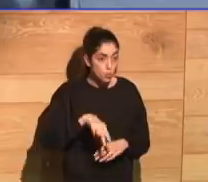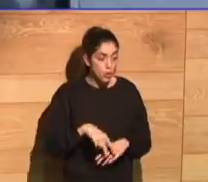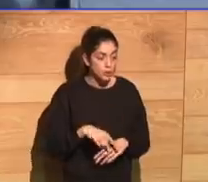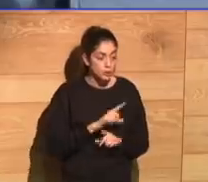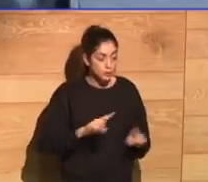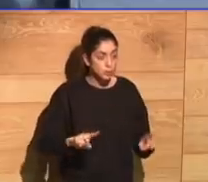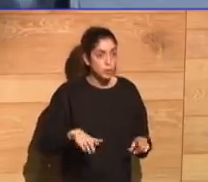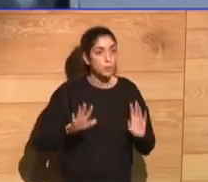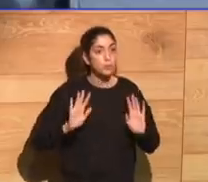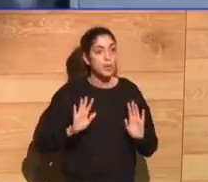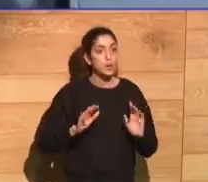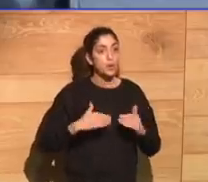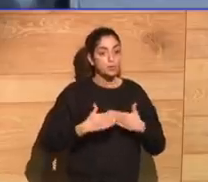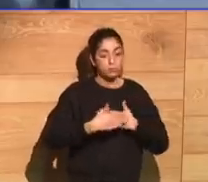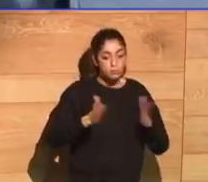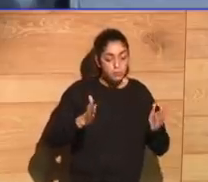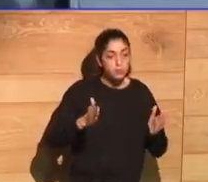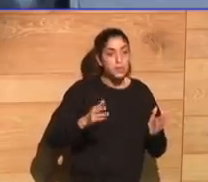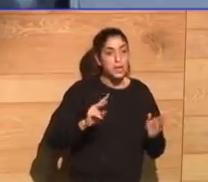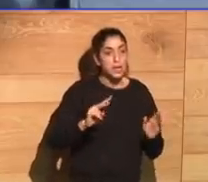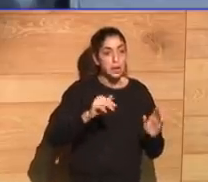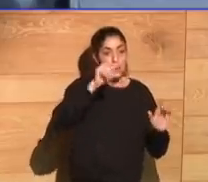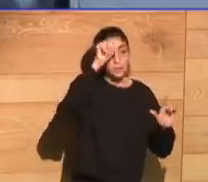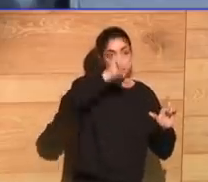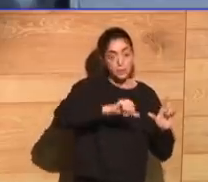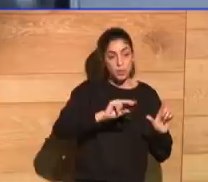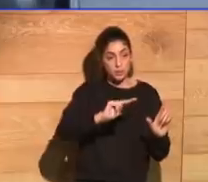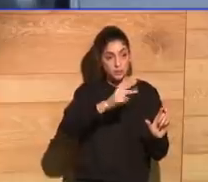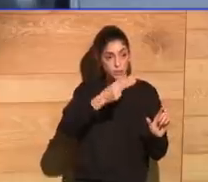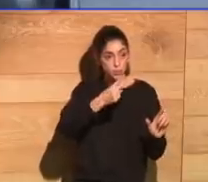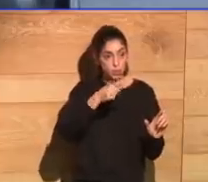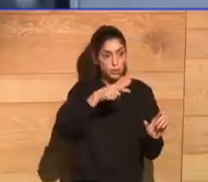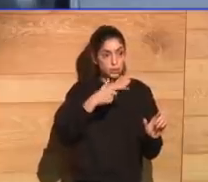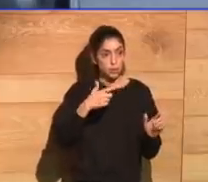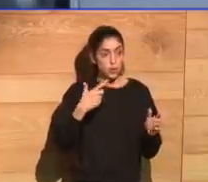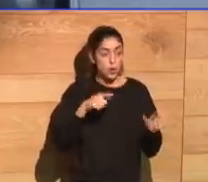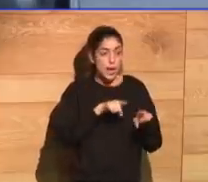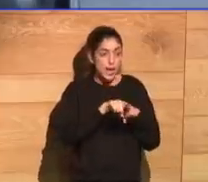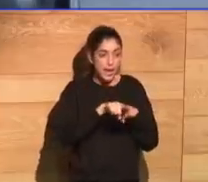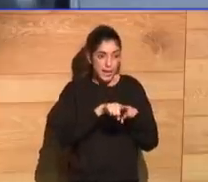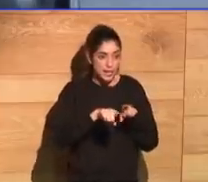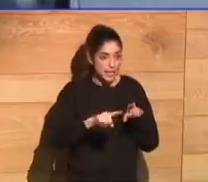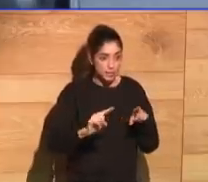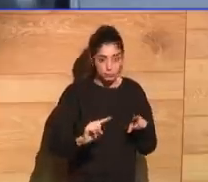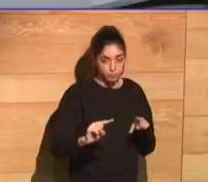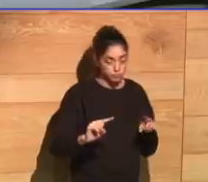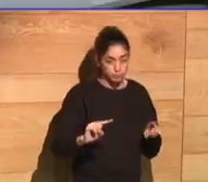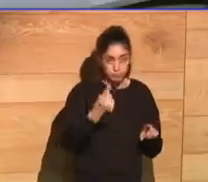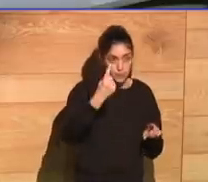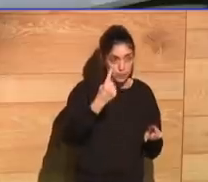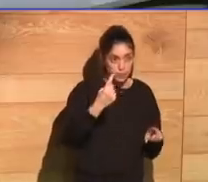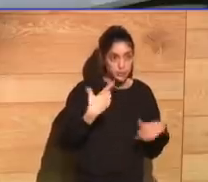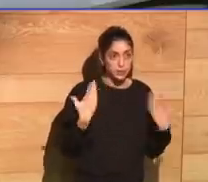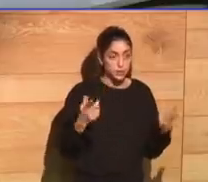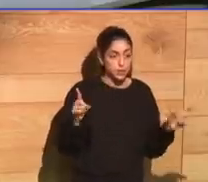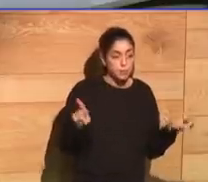estrenó la 2, la de Lester, esa fue la verdaderamente aclamada por la crítica. Sí, señor. Bueno, de hecho, el New York Times, la música